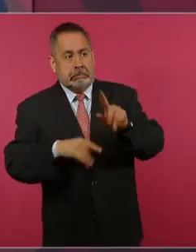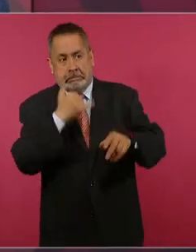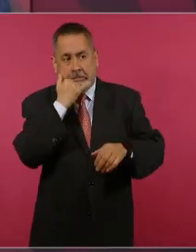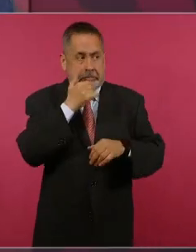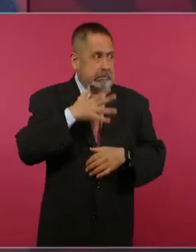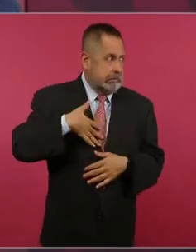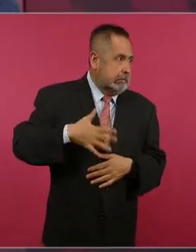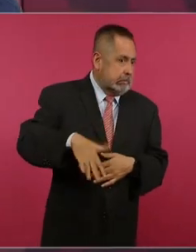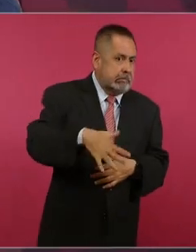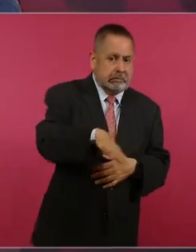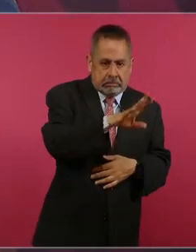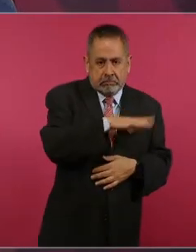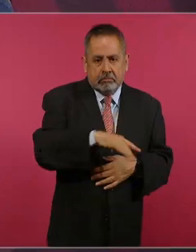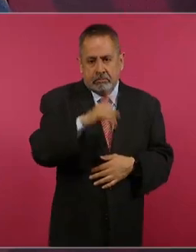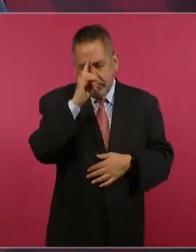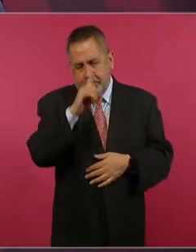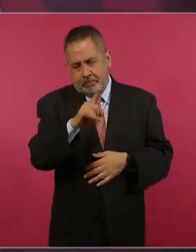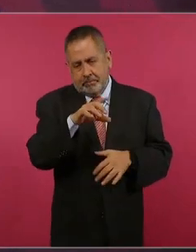a